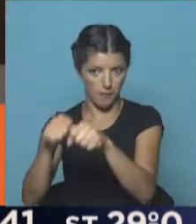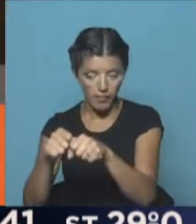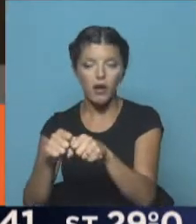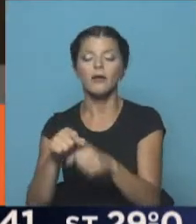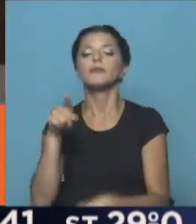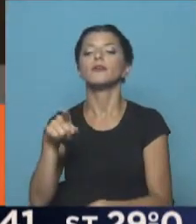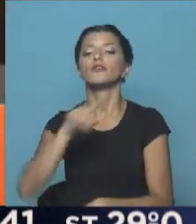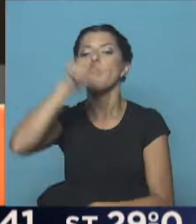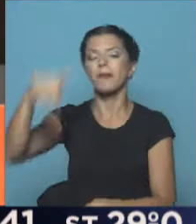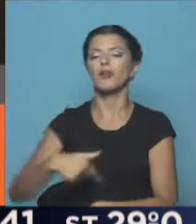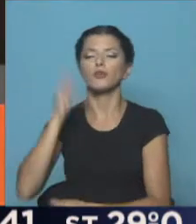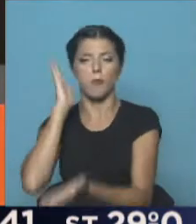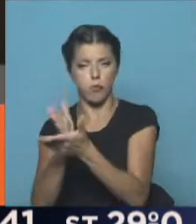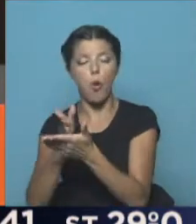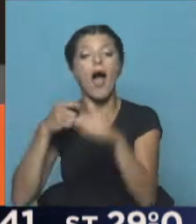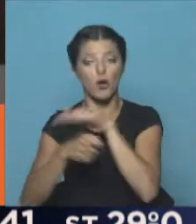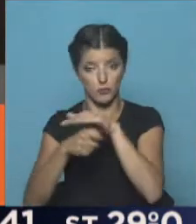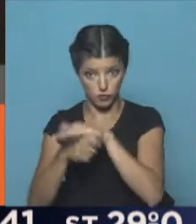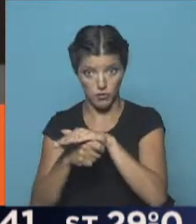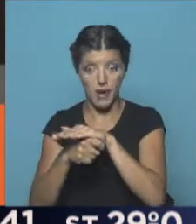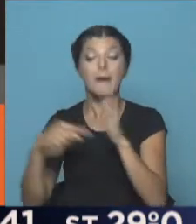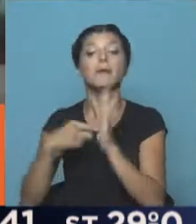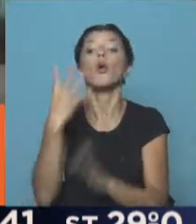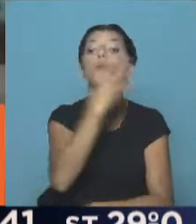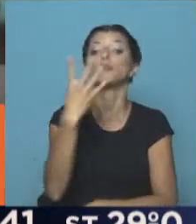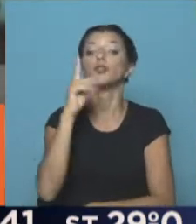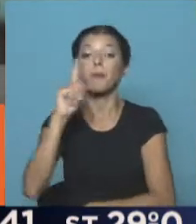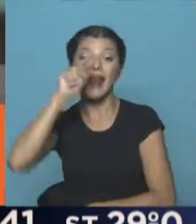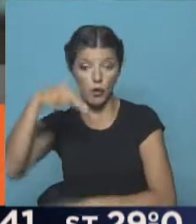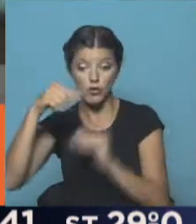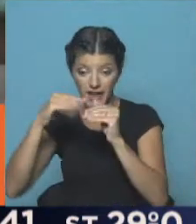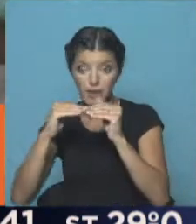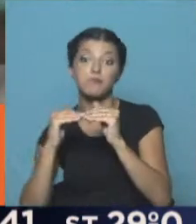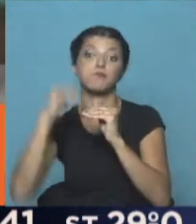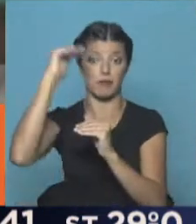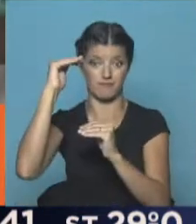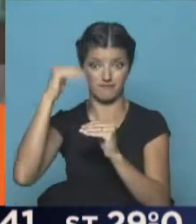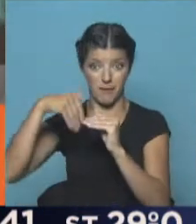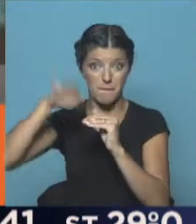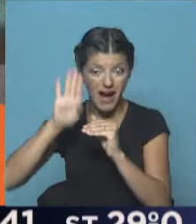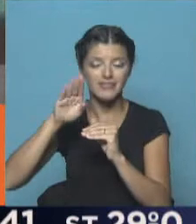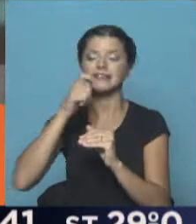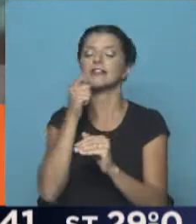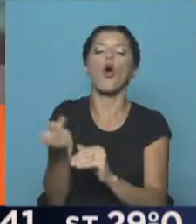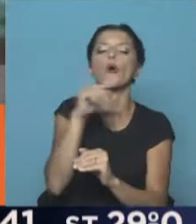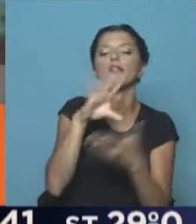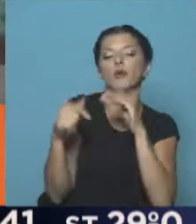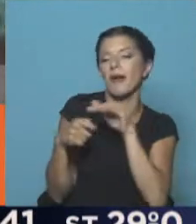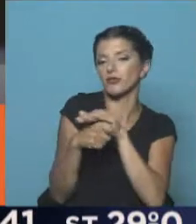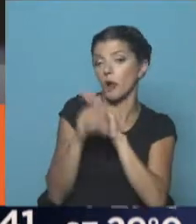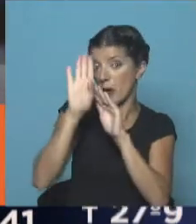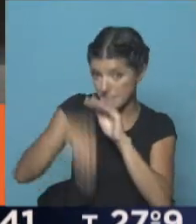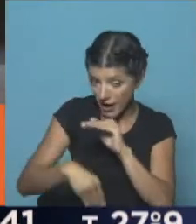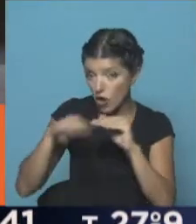casos de corrupción superiores a los 444 mil euros como si a otro tipo de soborno inferior